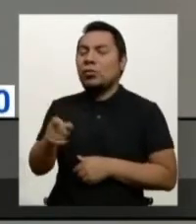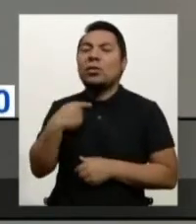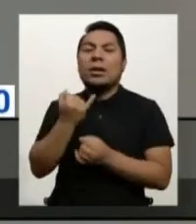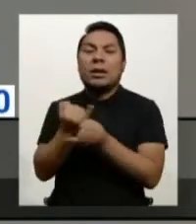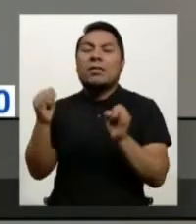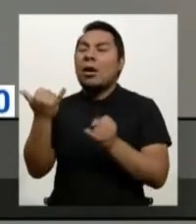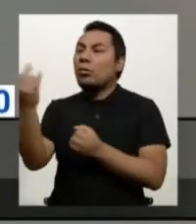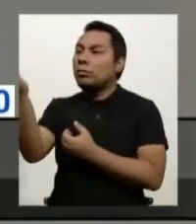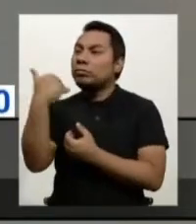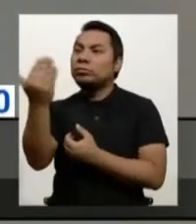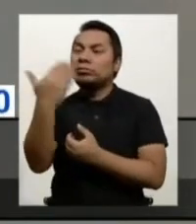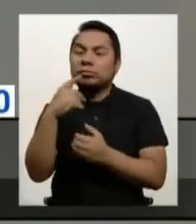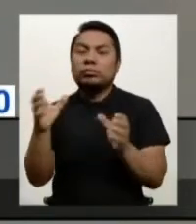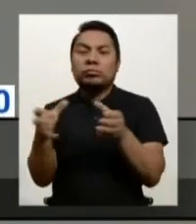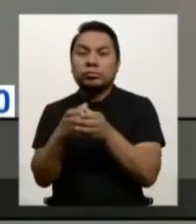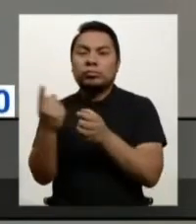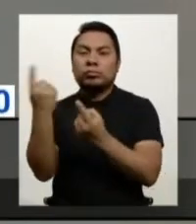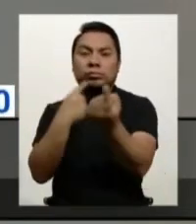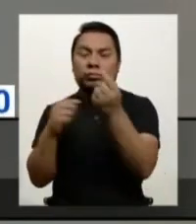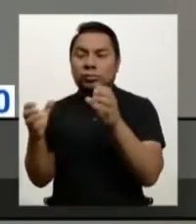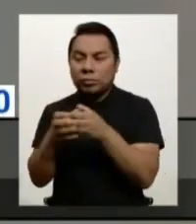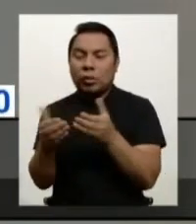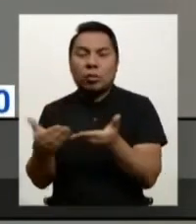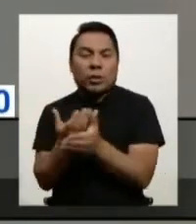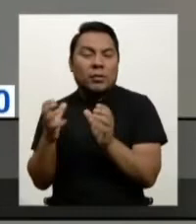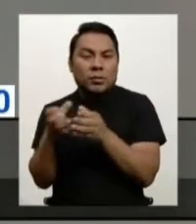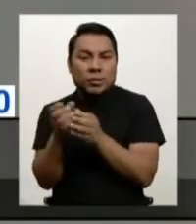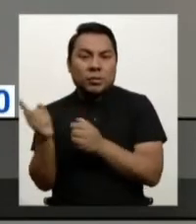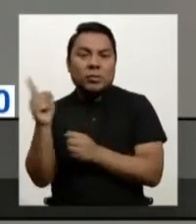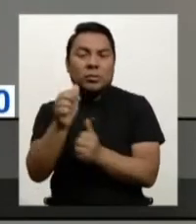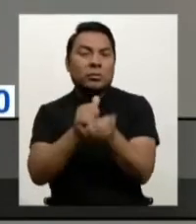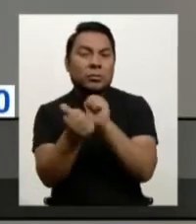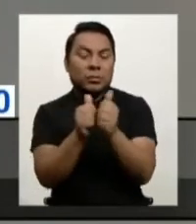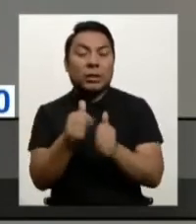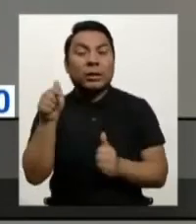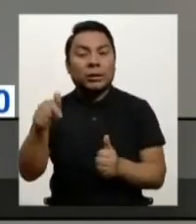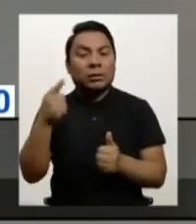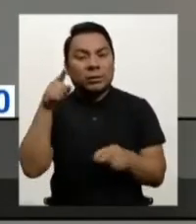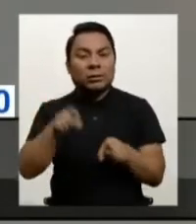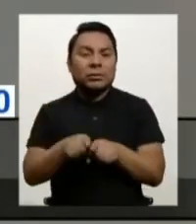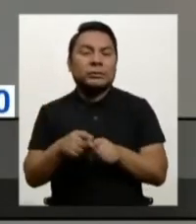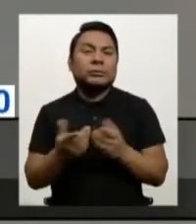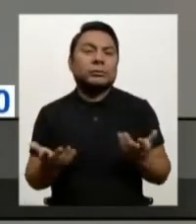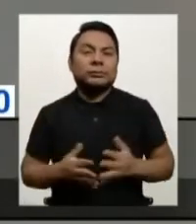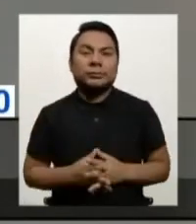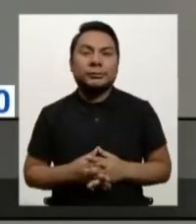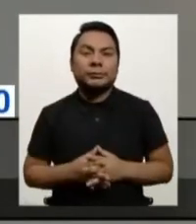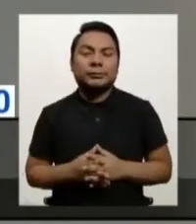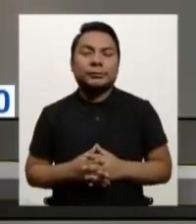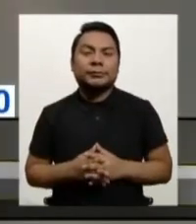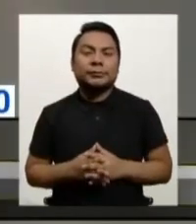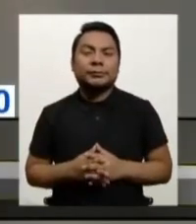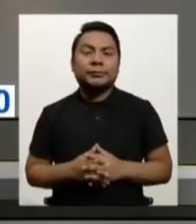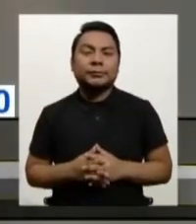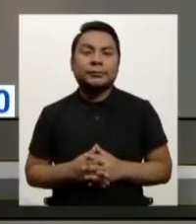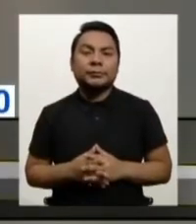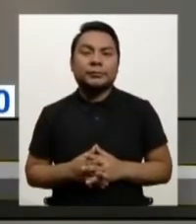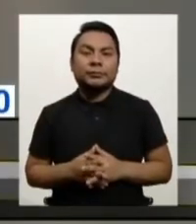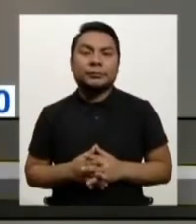tengan su anuencia, ¿no? Y eso obviamente también genera tensiones dentro del Partido Republicano, ¿no?